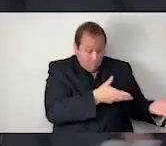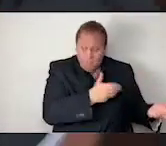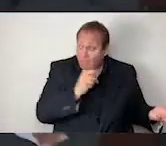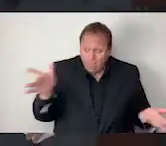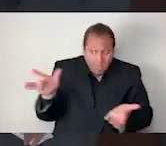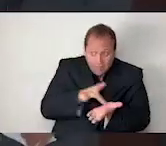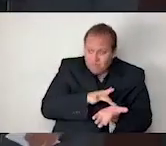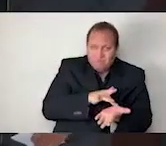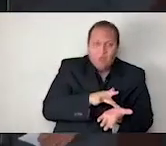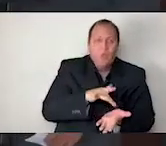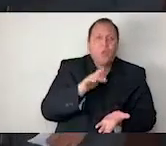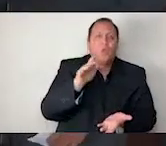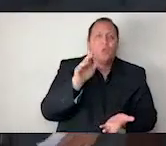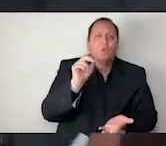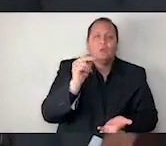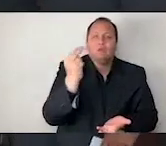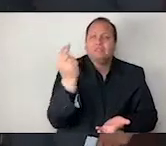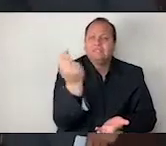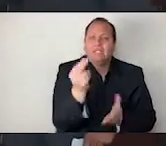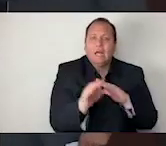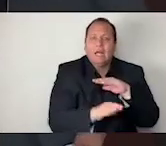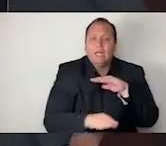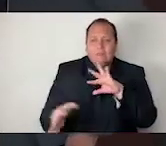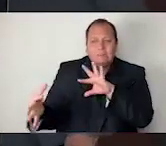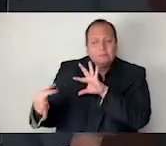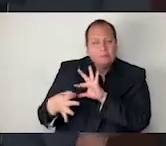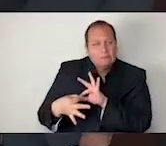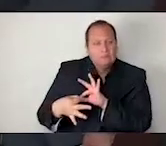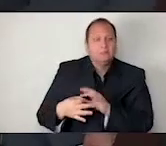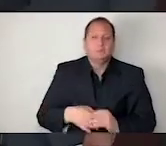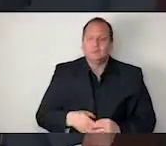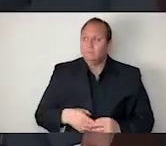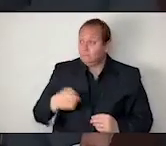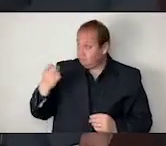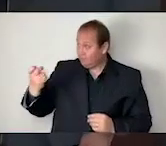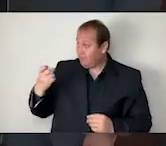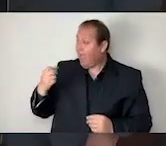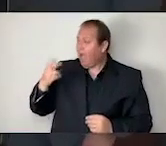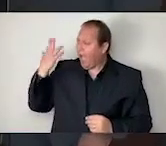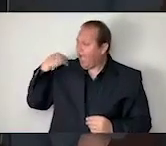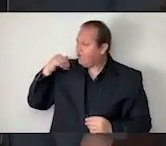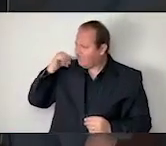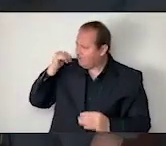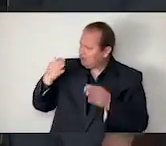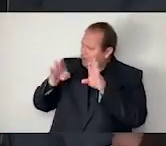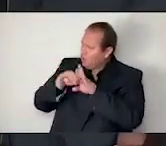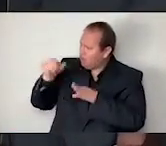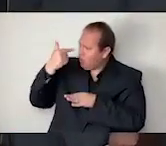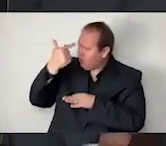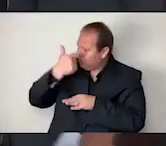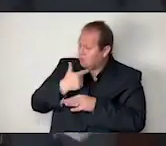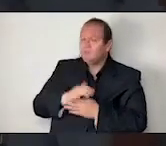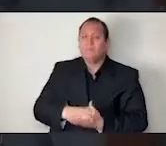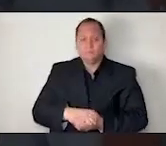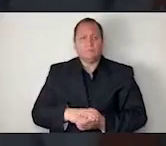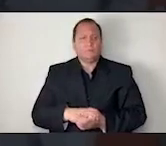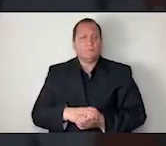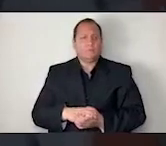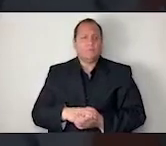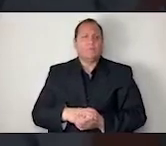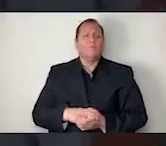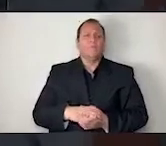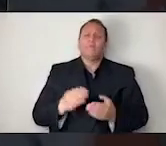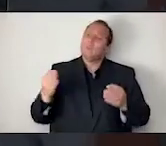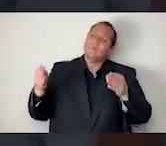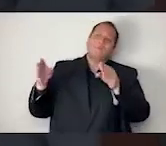es correcto esa buena que será estar donde la noche es correcta que está cerrada